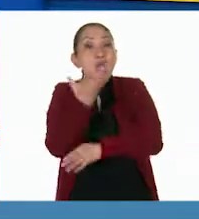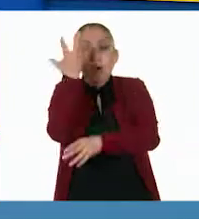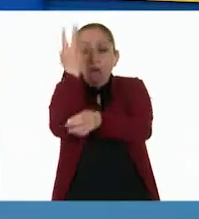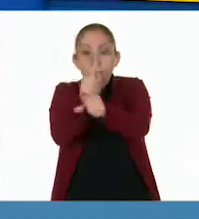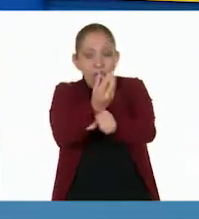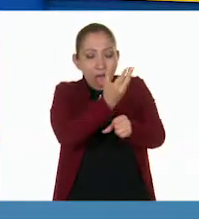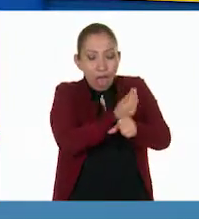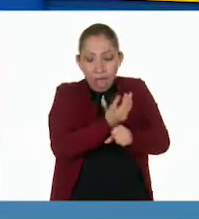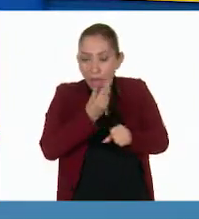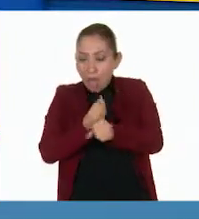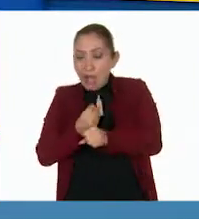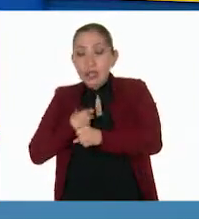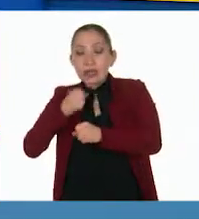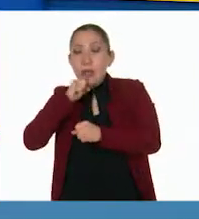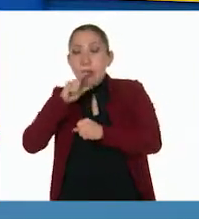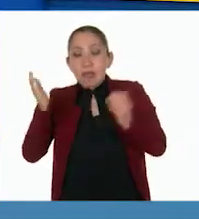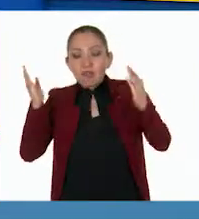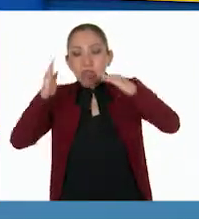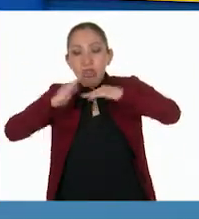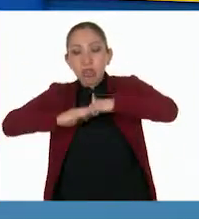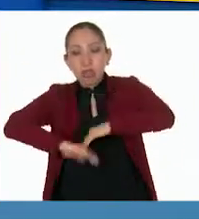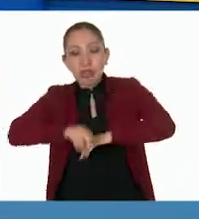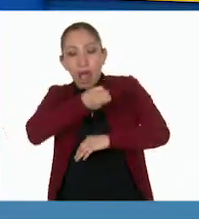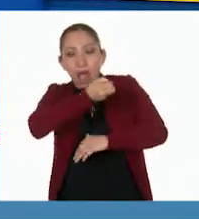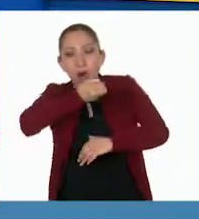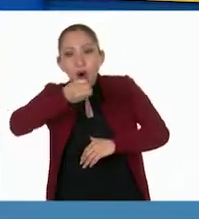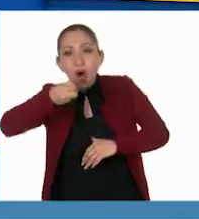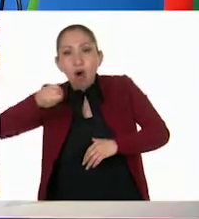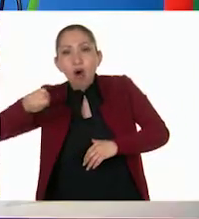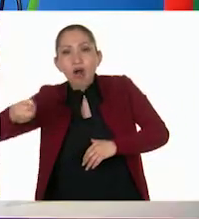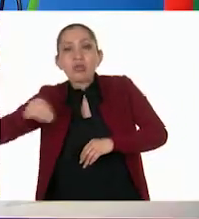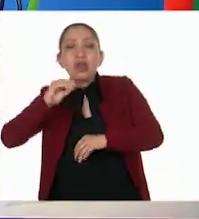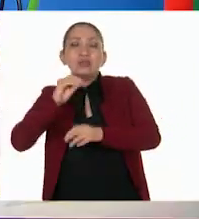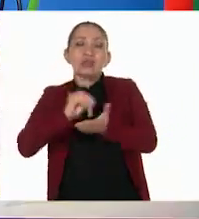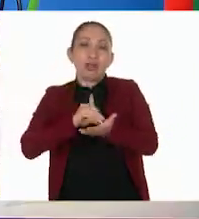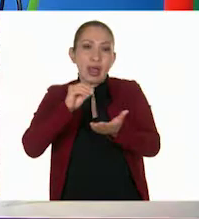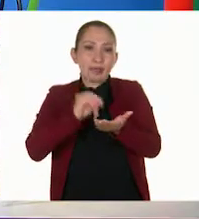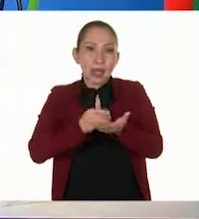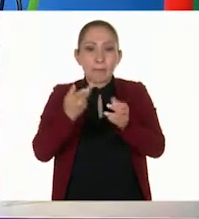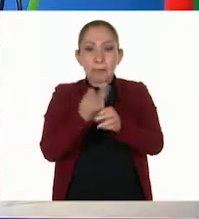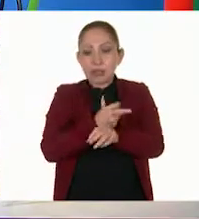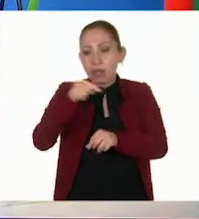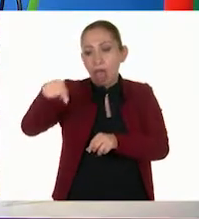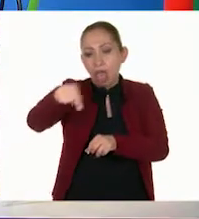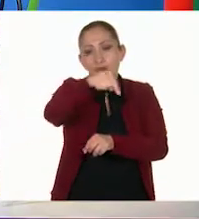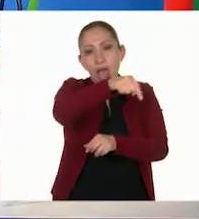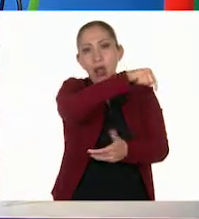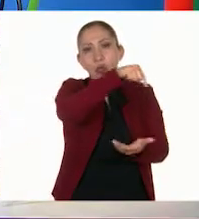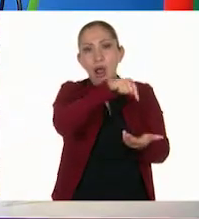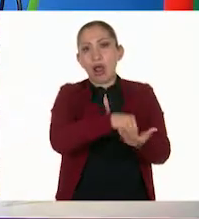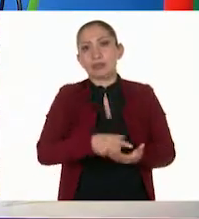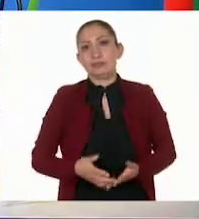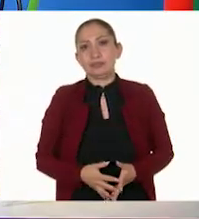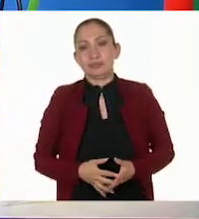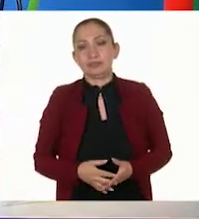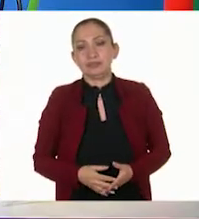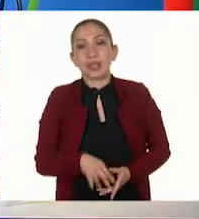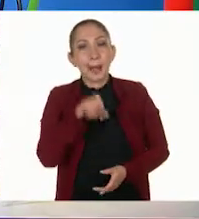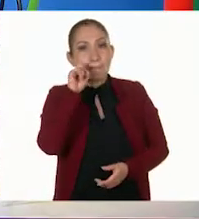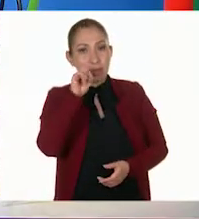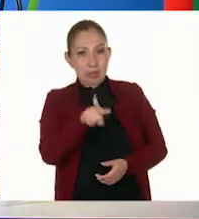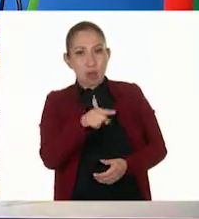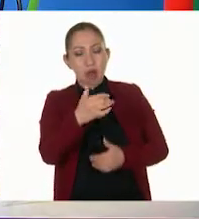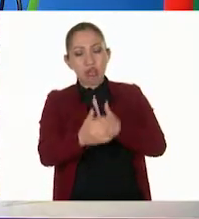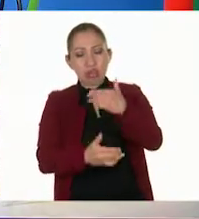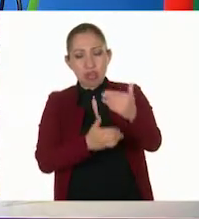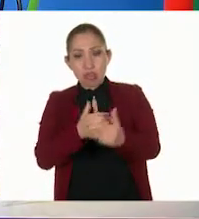reconstrucción y de reconciliación para poder ordenar todo lo que aún seguía sucediendo alrededor del territorio. Como parte de este